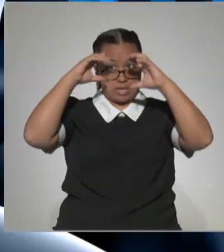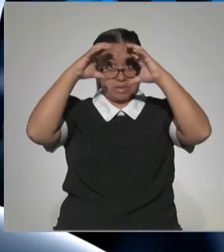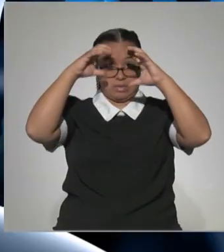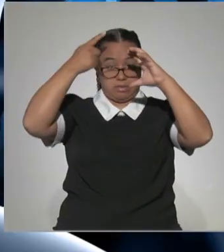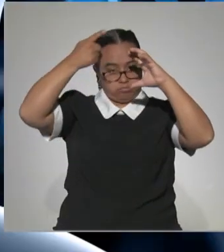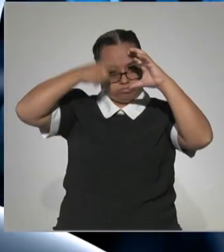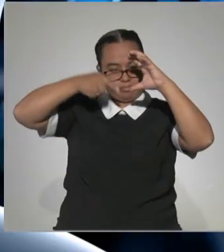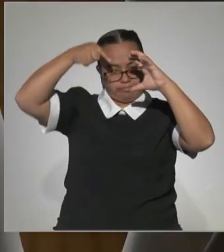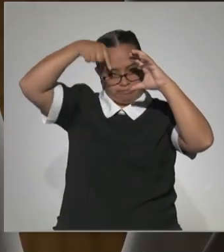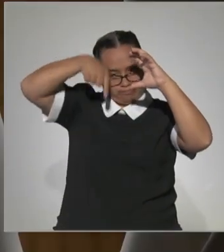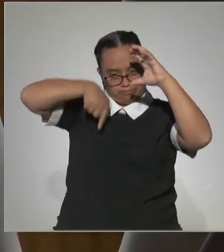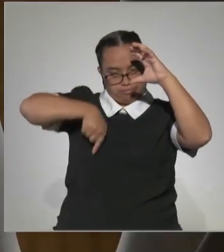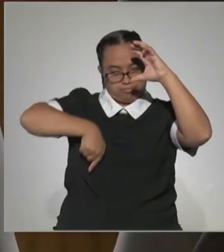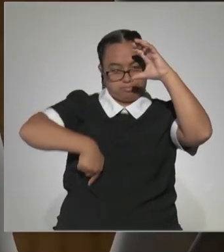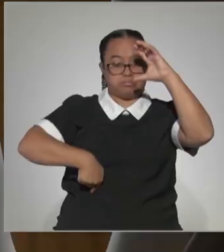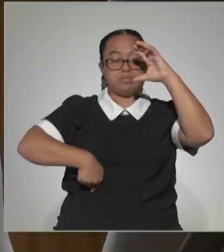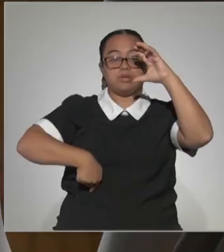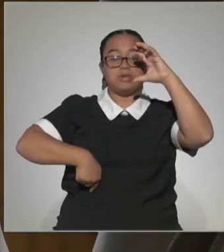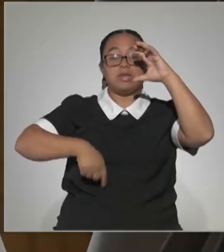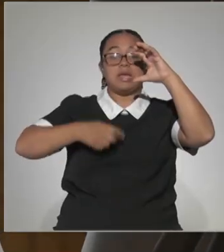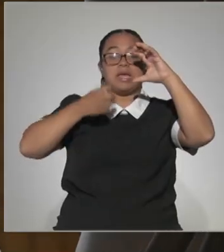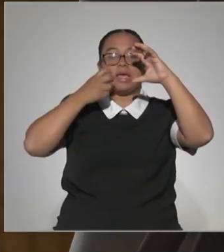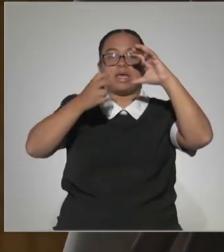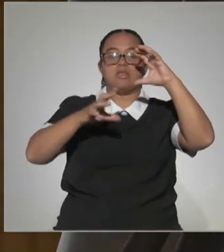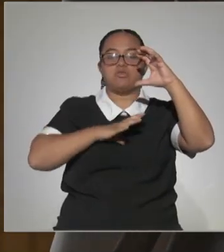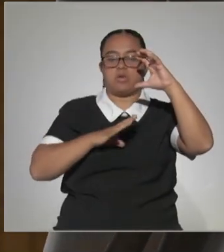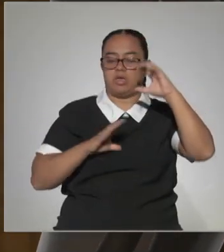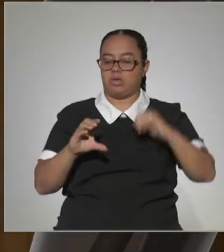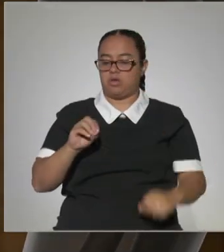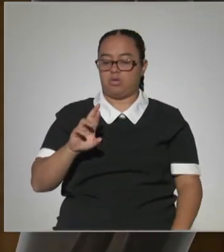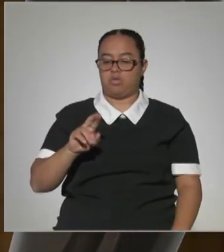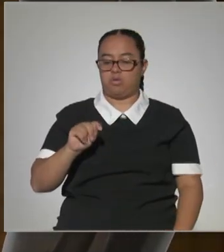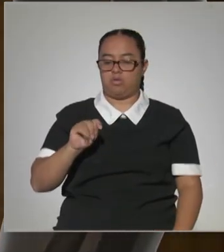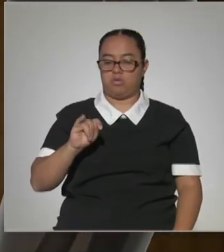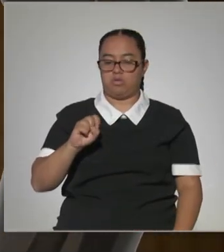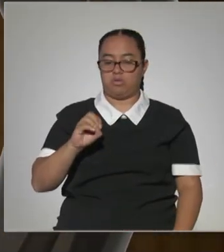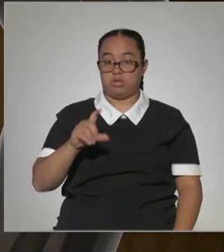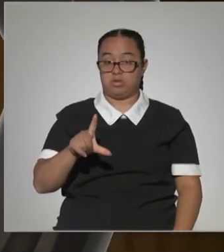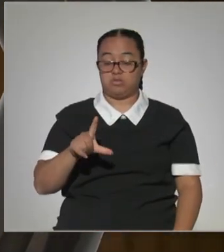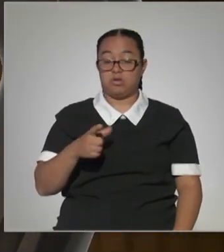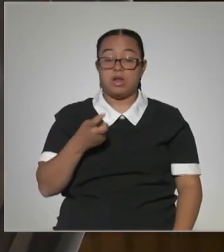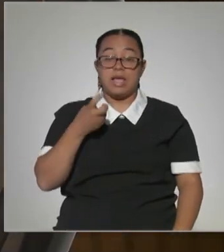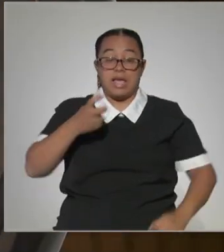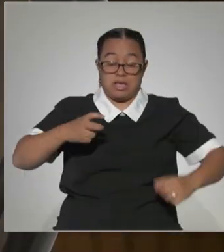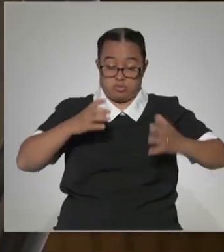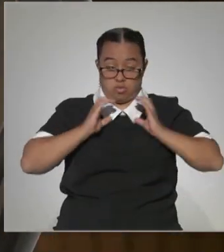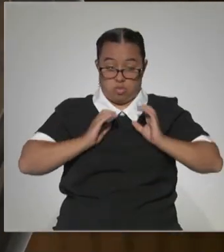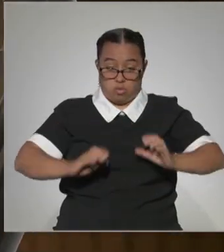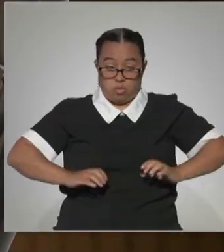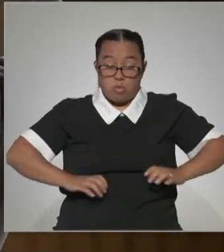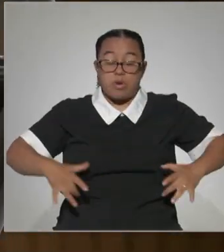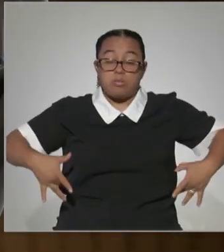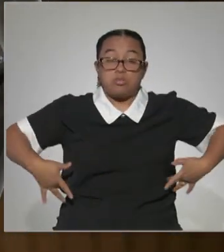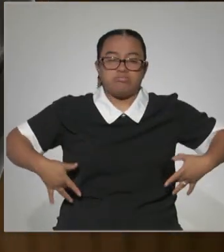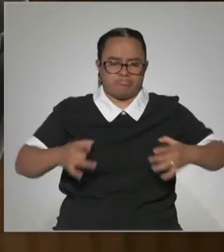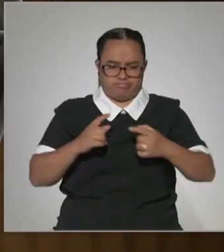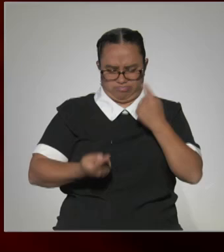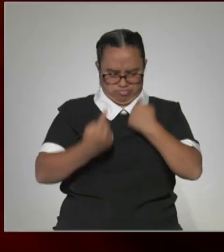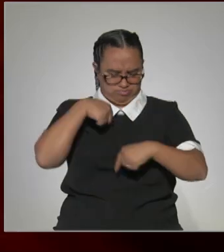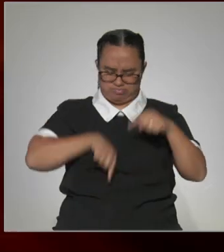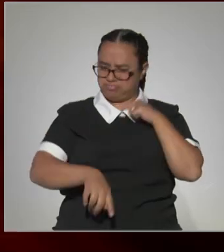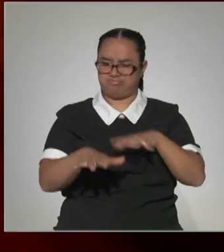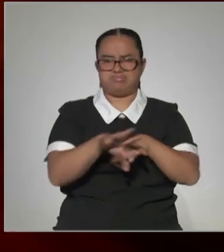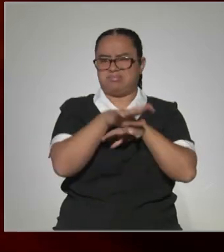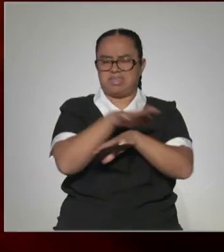este mensaje, las suprarrenales liberan el cortisol y en ese momento, a nivel de todo el cuerpo, comienzan a suceder una serie de